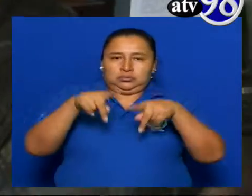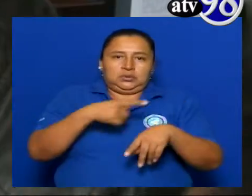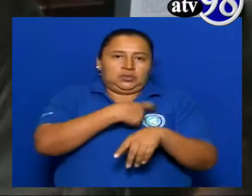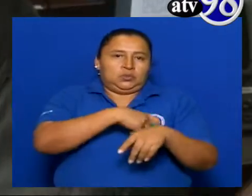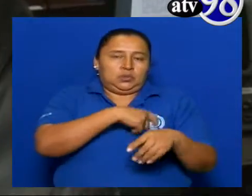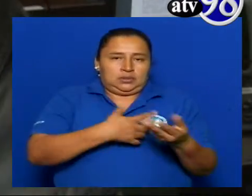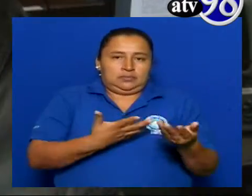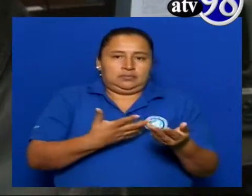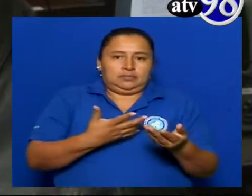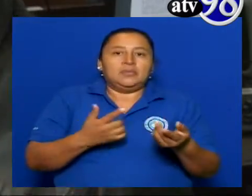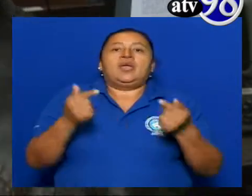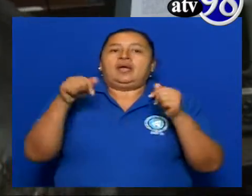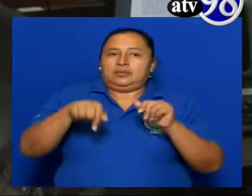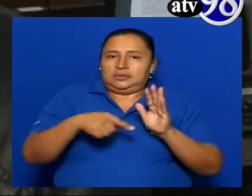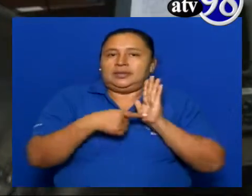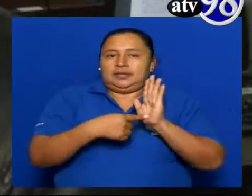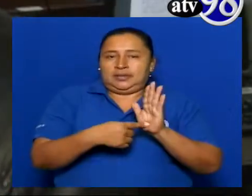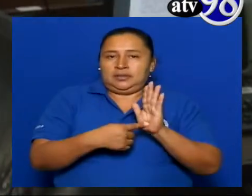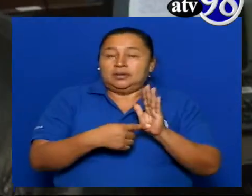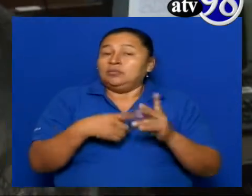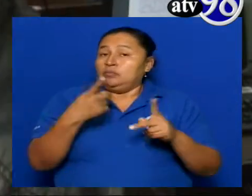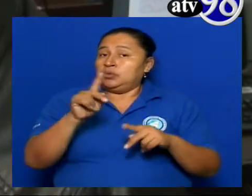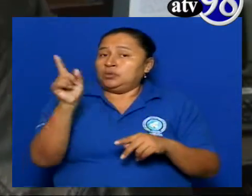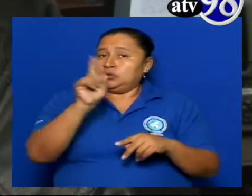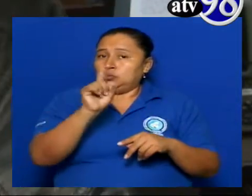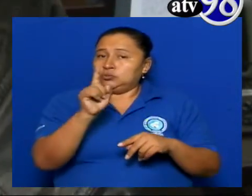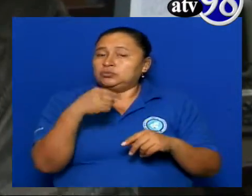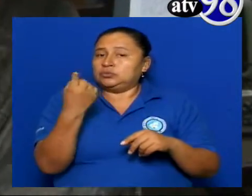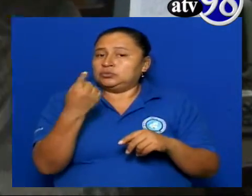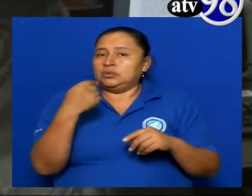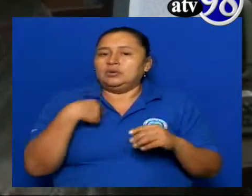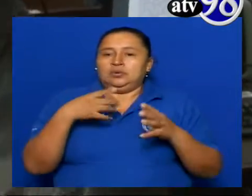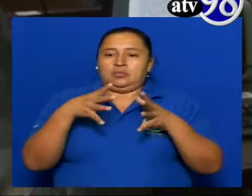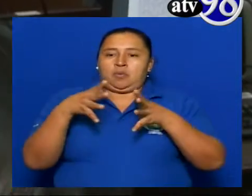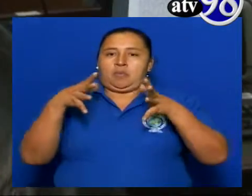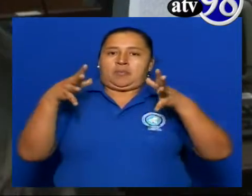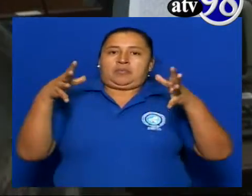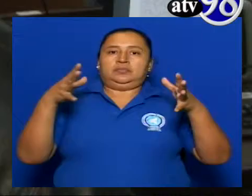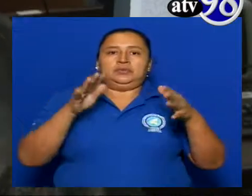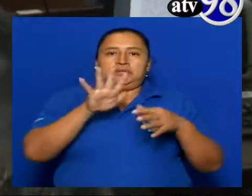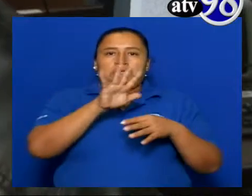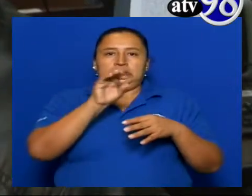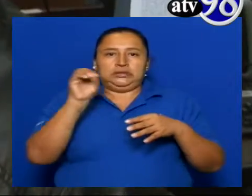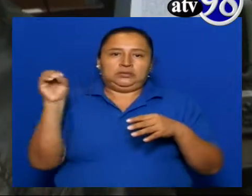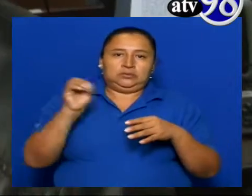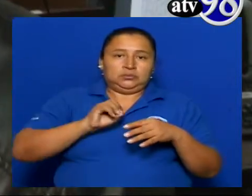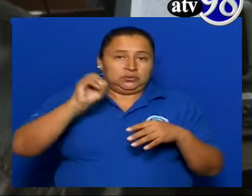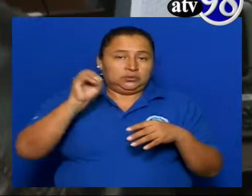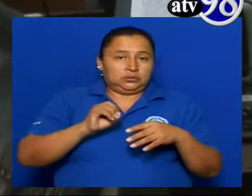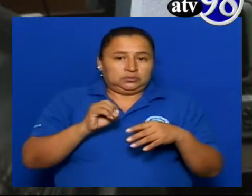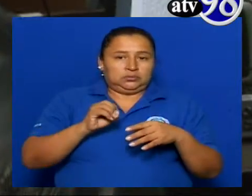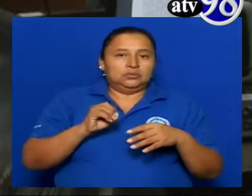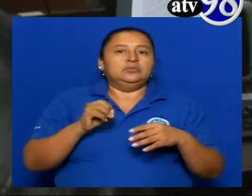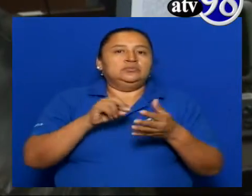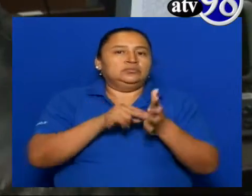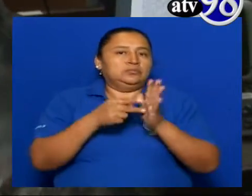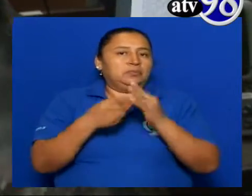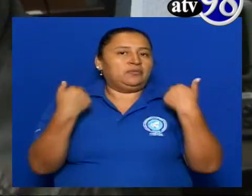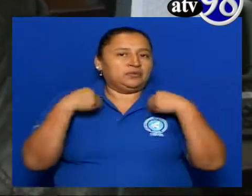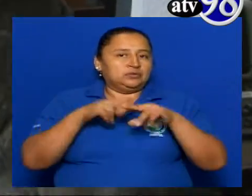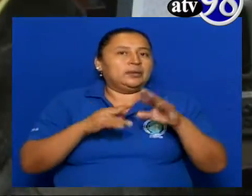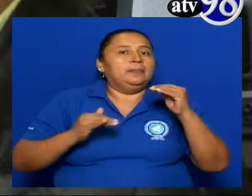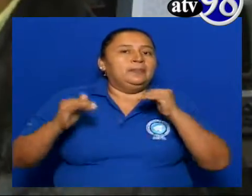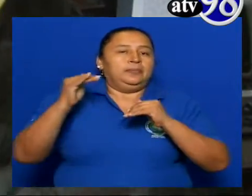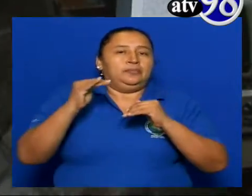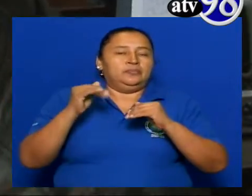educación. Aquí lo estamos cumpliendo, pero no solamente estamos creciendo en más de 500% la cantidad de maestros, sino que